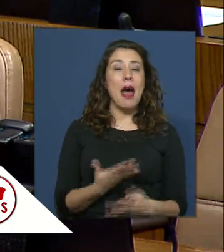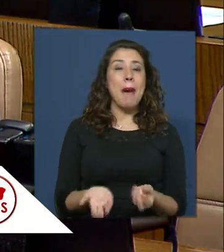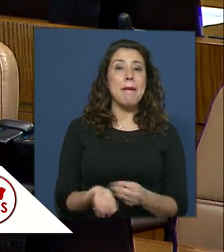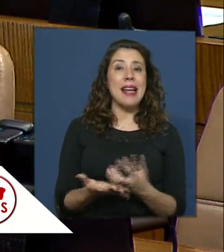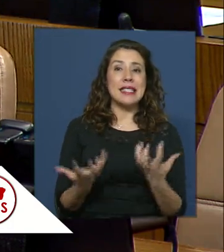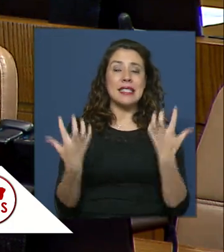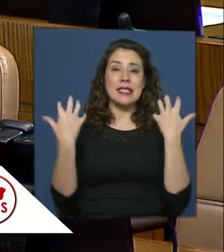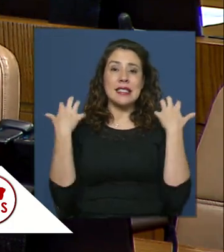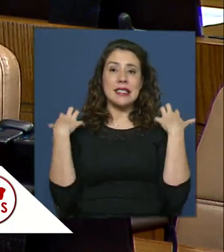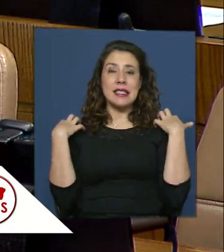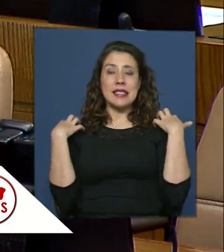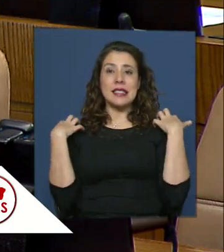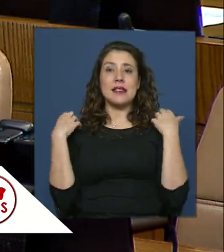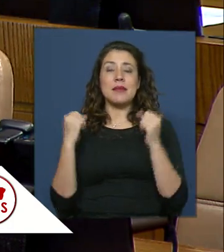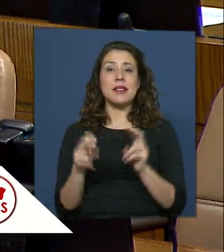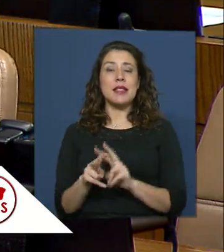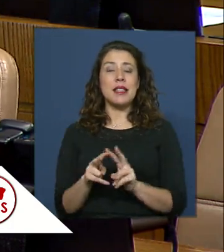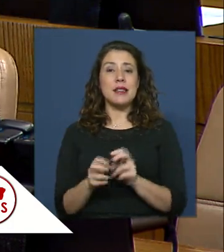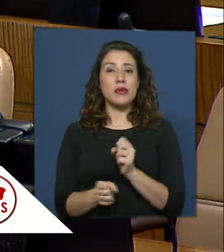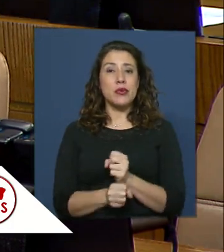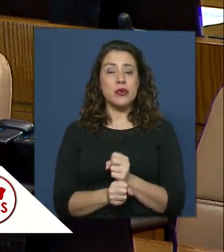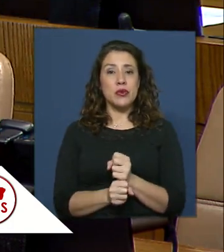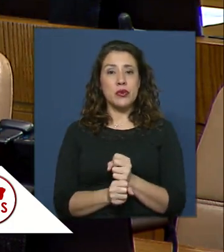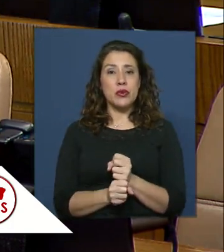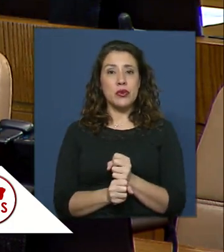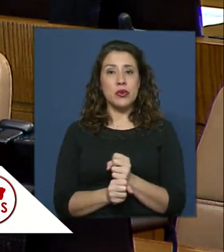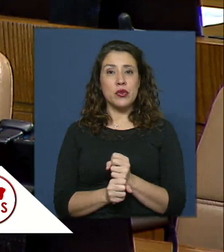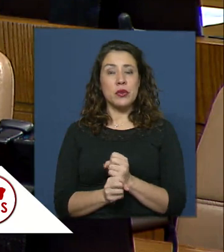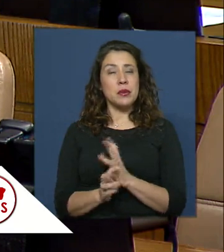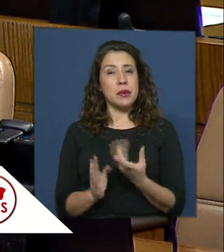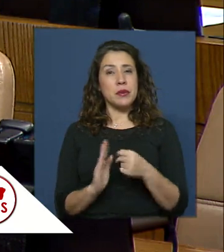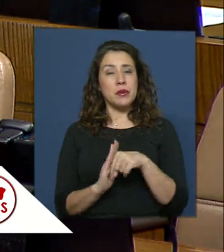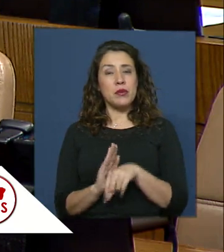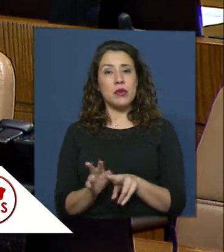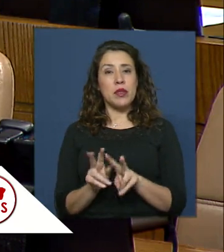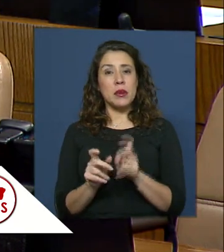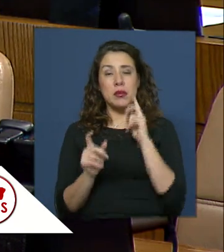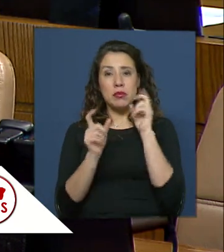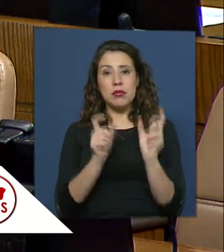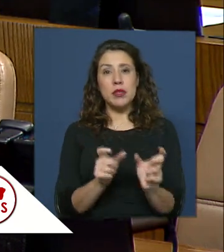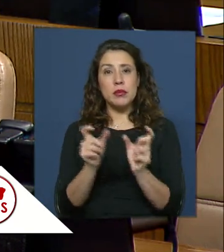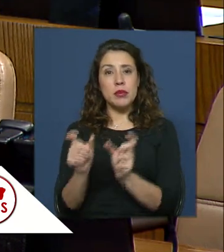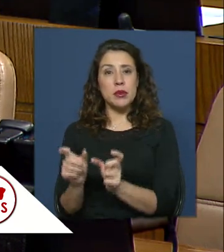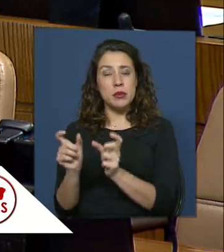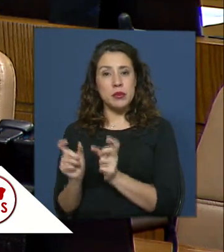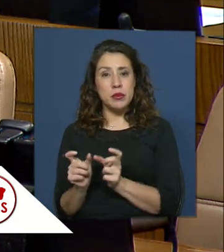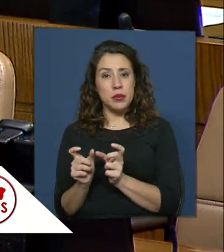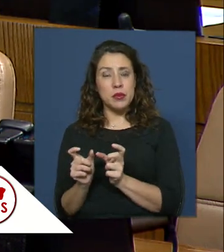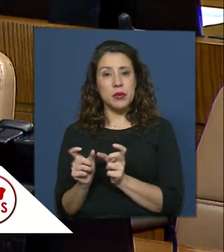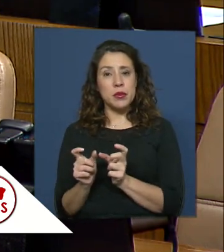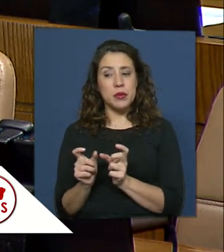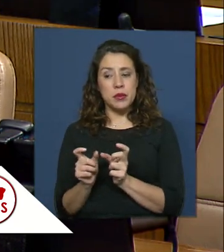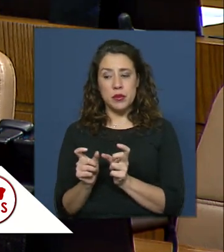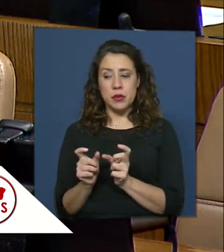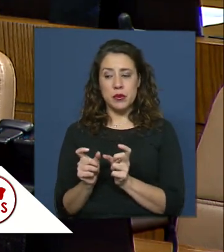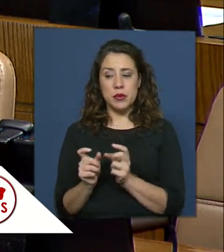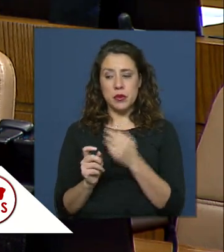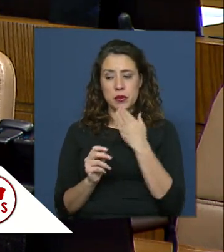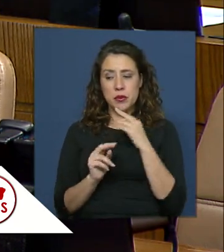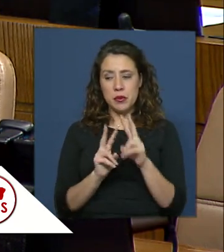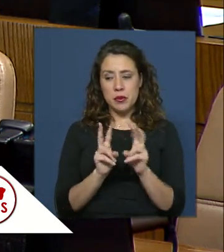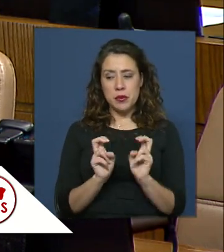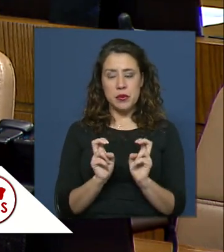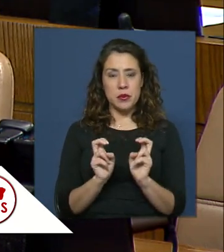atribuciones para poder realizar una labor mucho más profunda en el ámbito de la fiscalización y en el ámbito de lo que dice